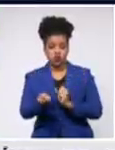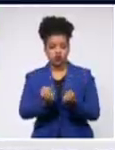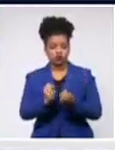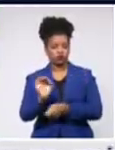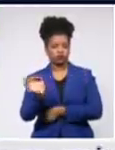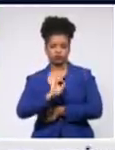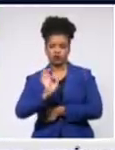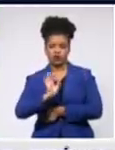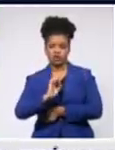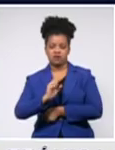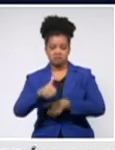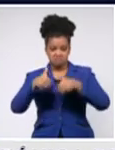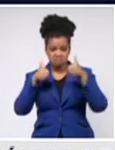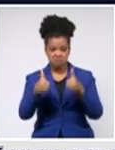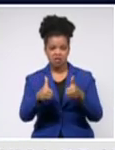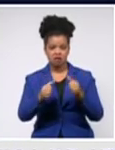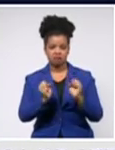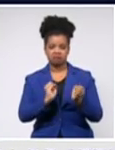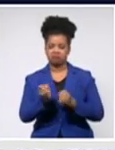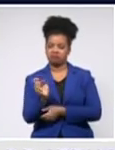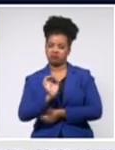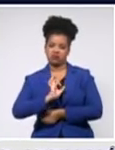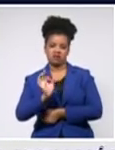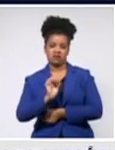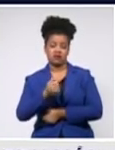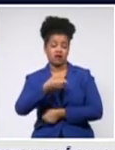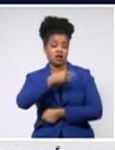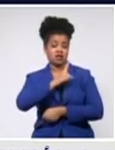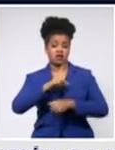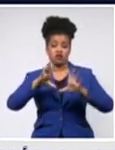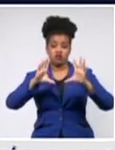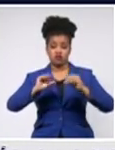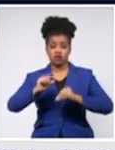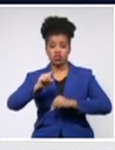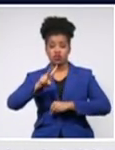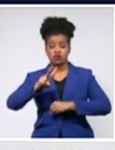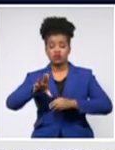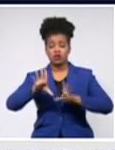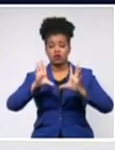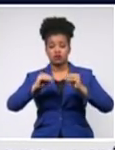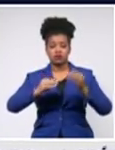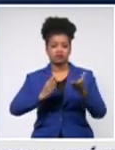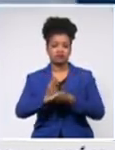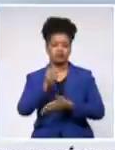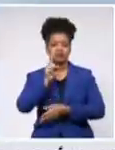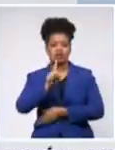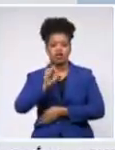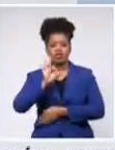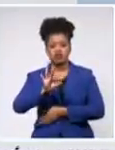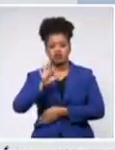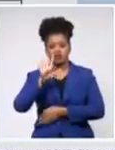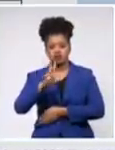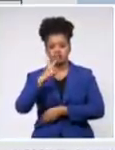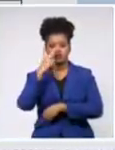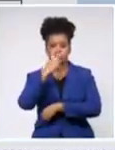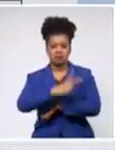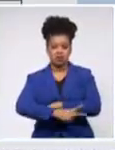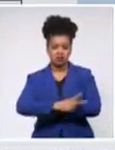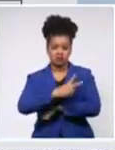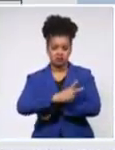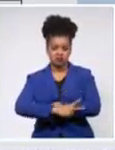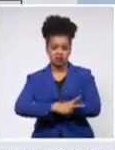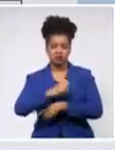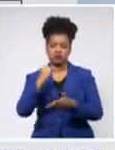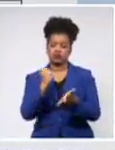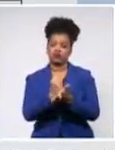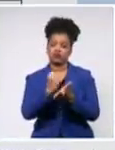efectivo. Hasta la noche de ayer, hasta las 12 de la noche, se mantienen los 185 países que han confirmado